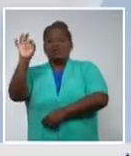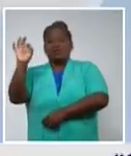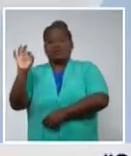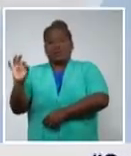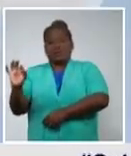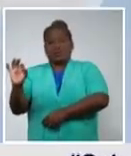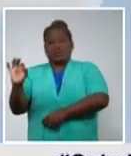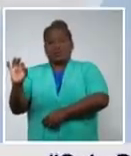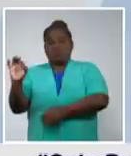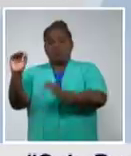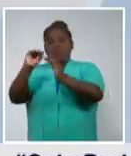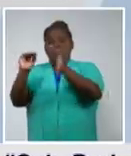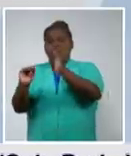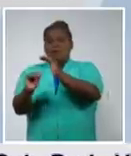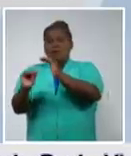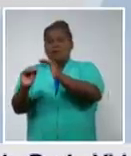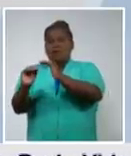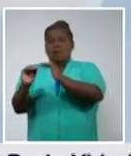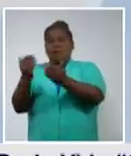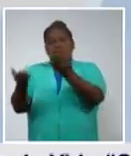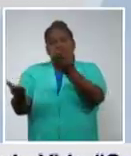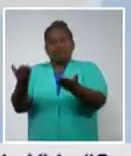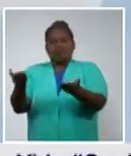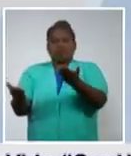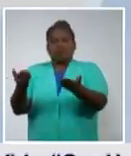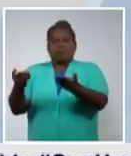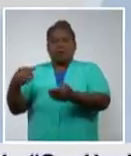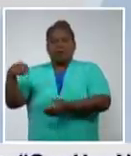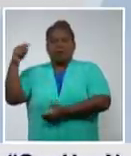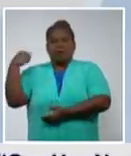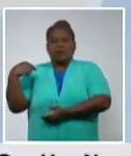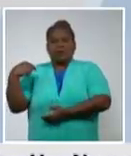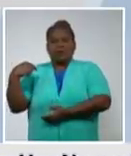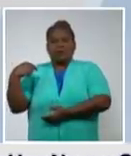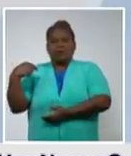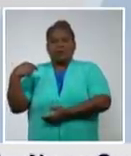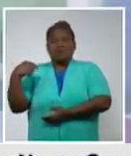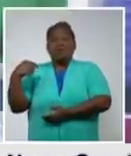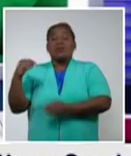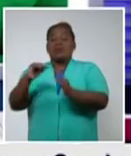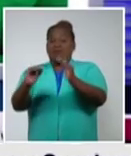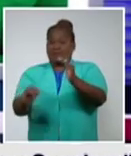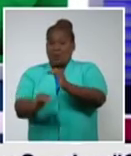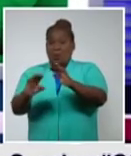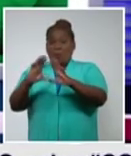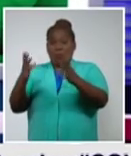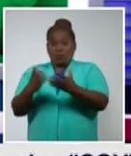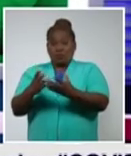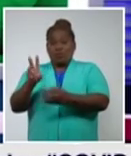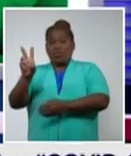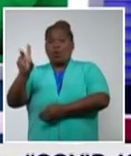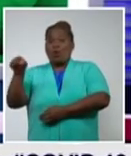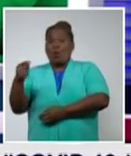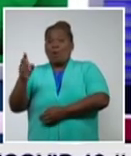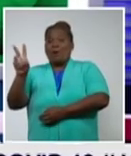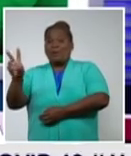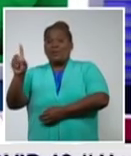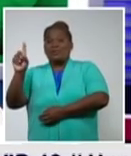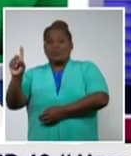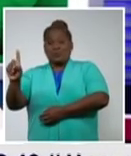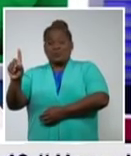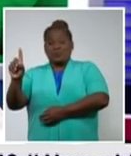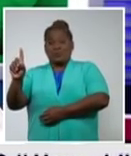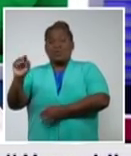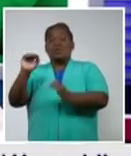ayer, que era 0,62%, inferior al mundo, que es 2,21%, e inferior a las Américas,